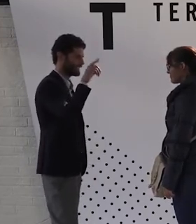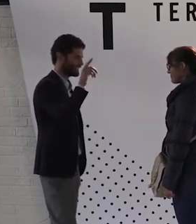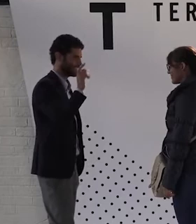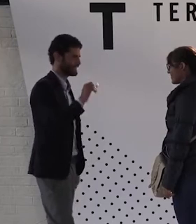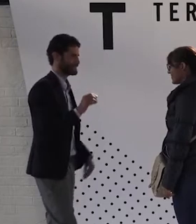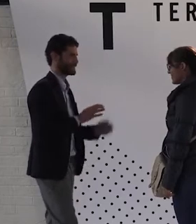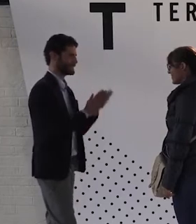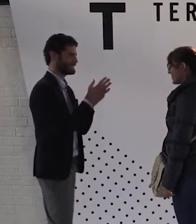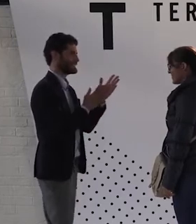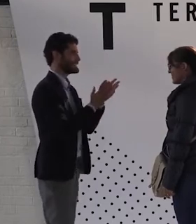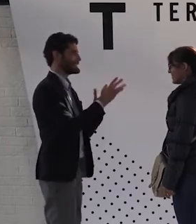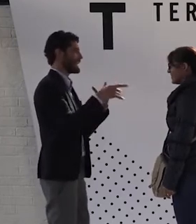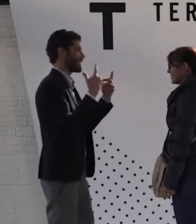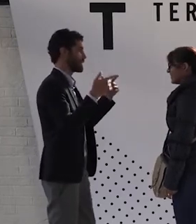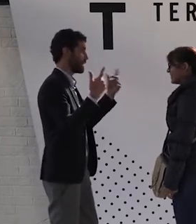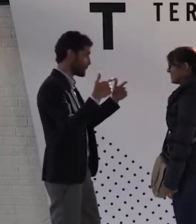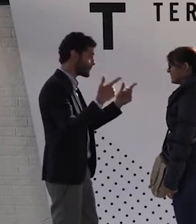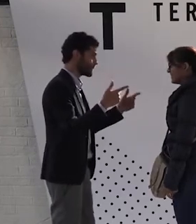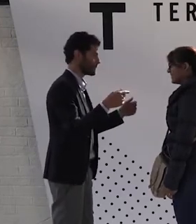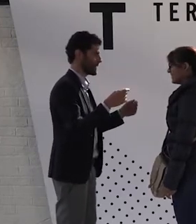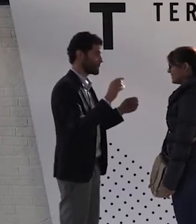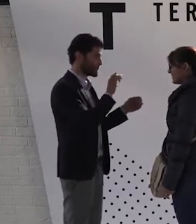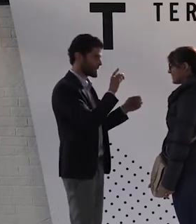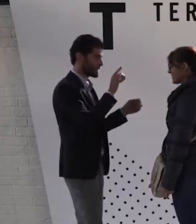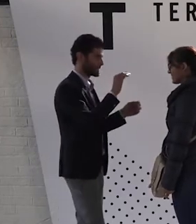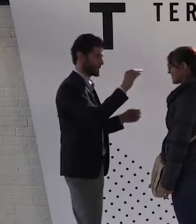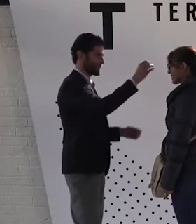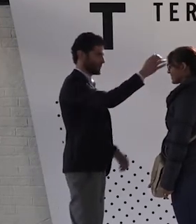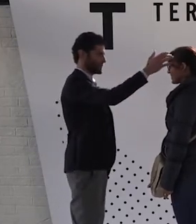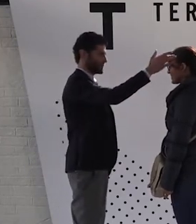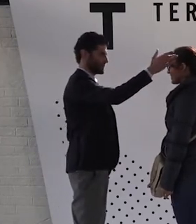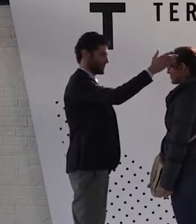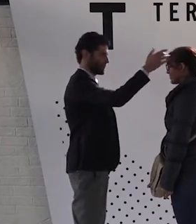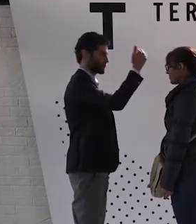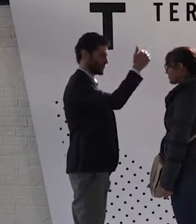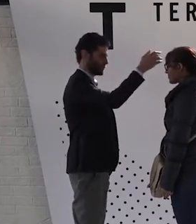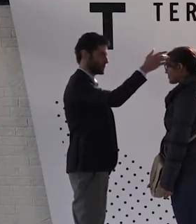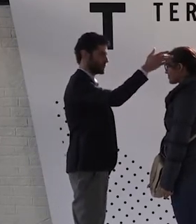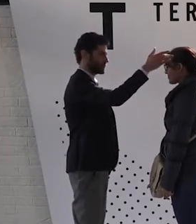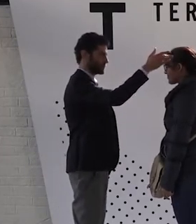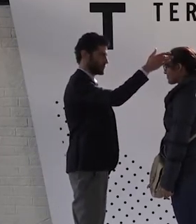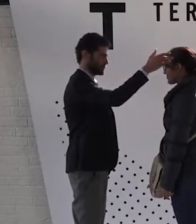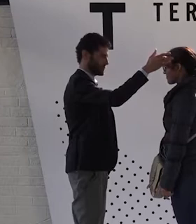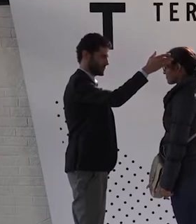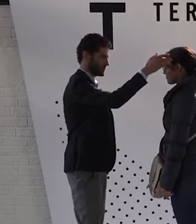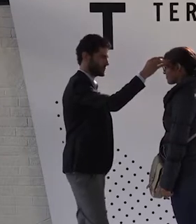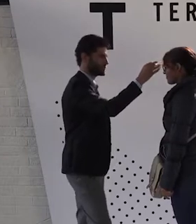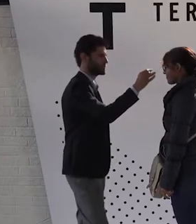E. Yeah. Ahora, la primer letra nada más. Deme los ojos.